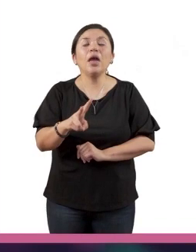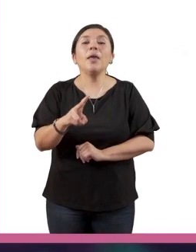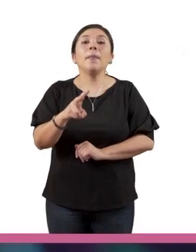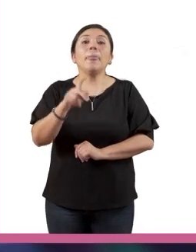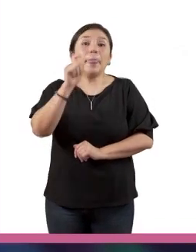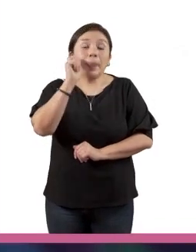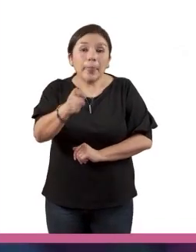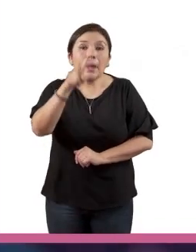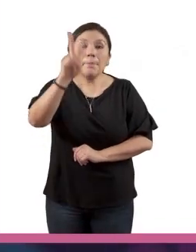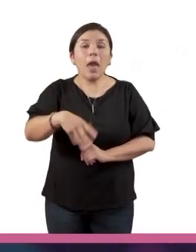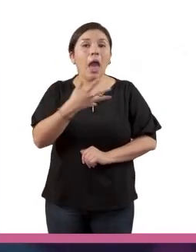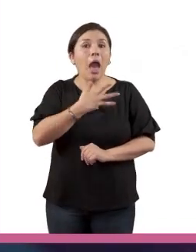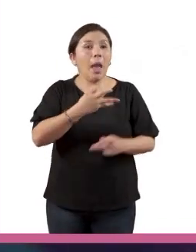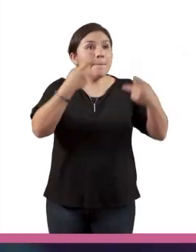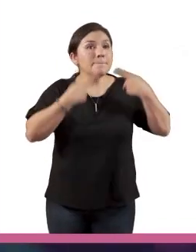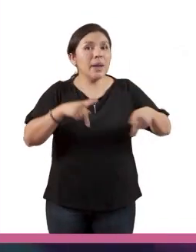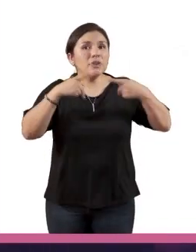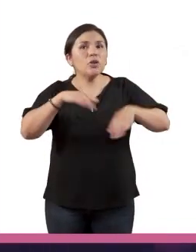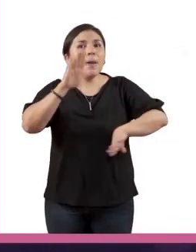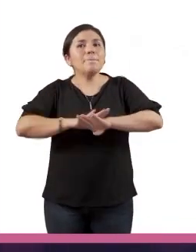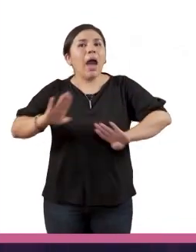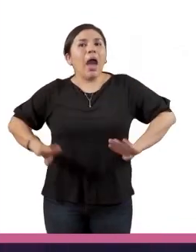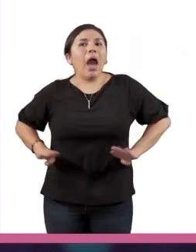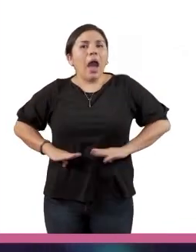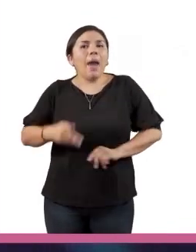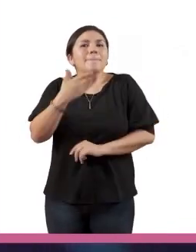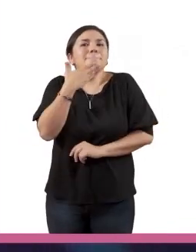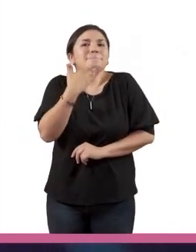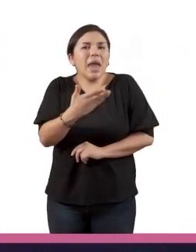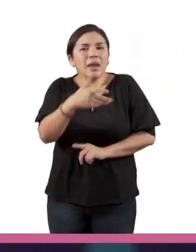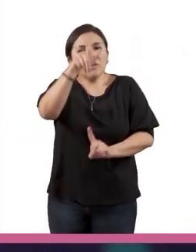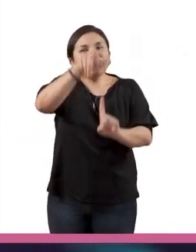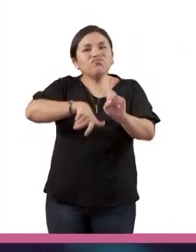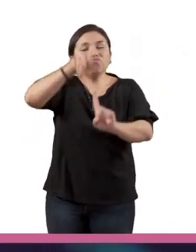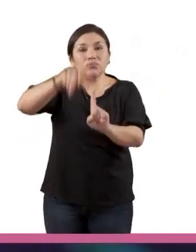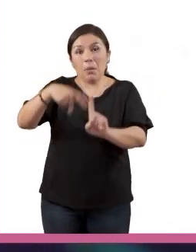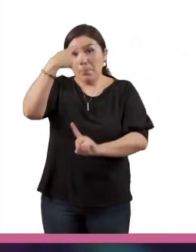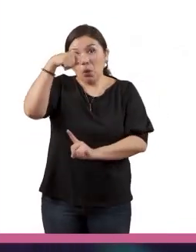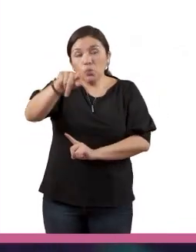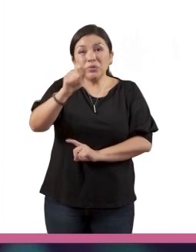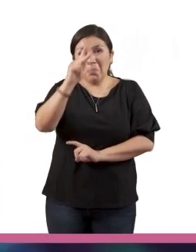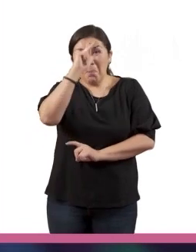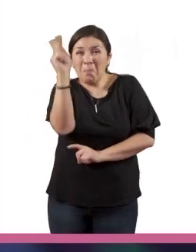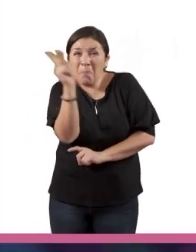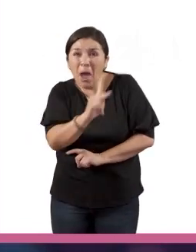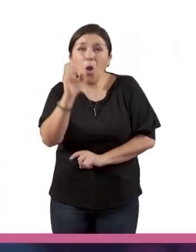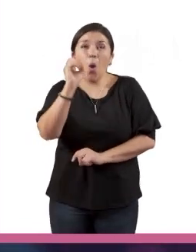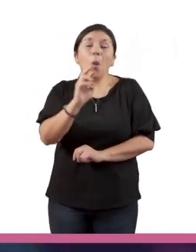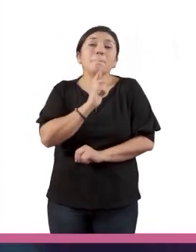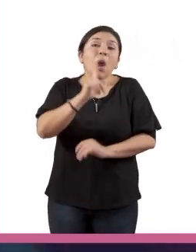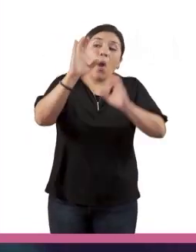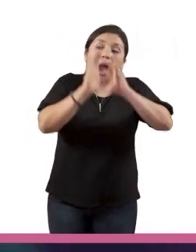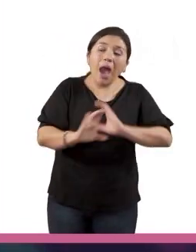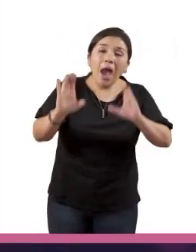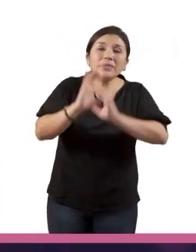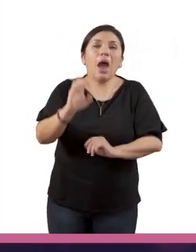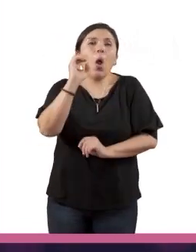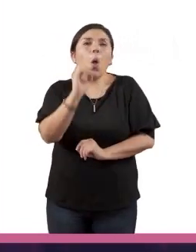realmente es que hay gente más adecuada para un personaje que tú. Eso no te hace peor actor o mejor cantante